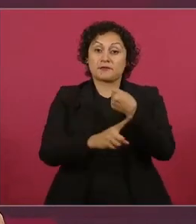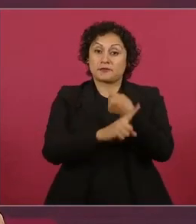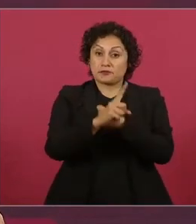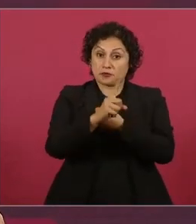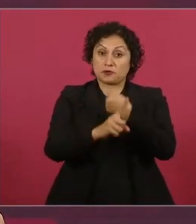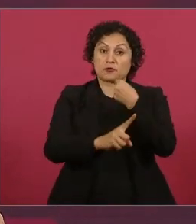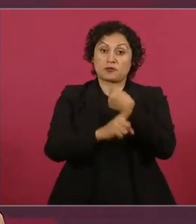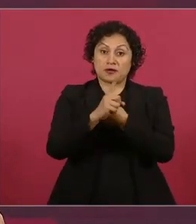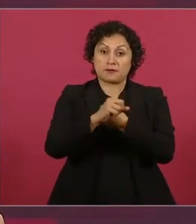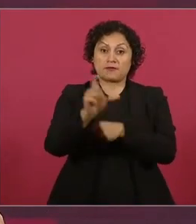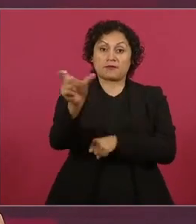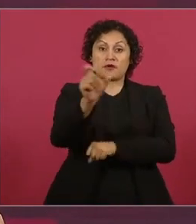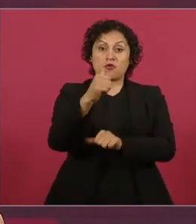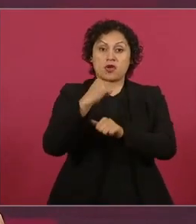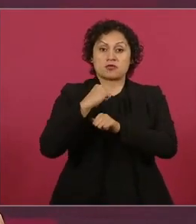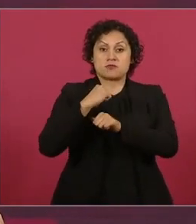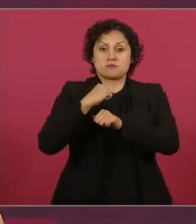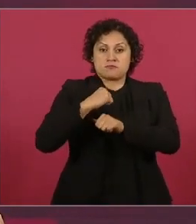la autoridad,